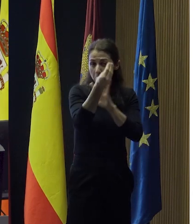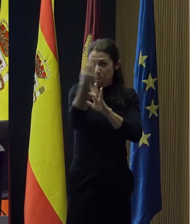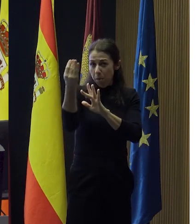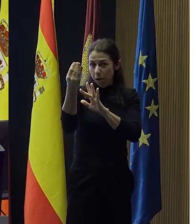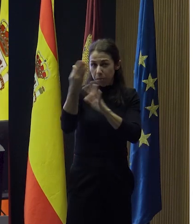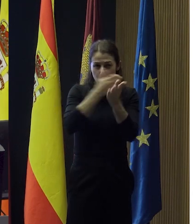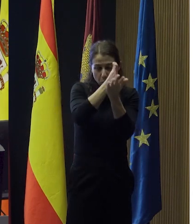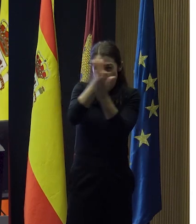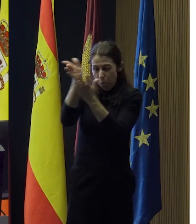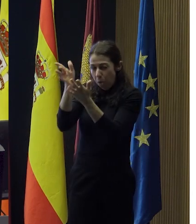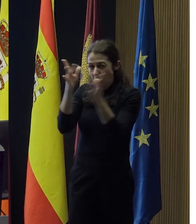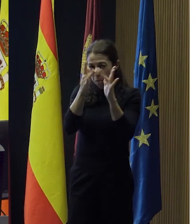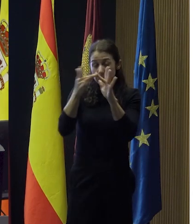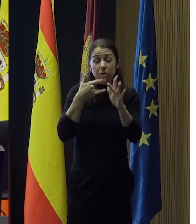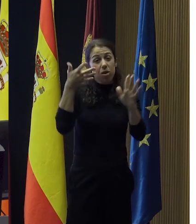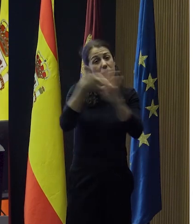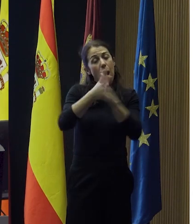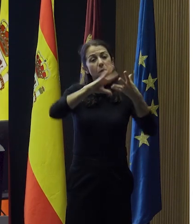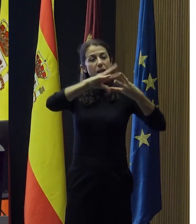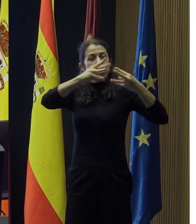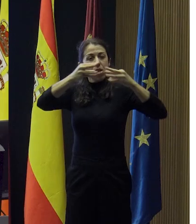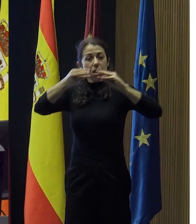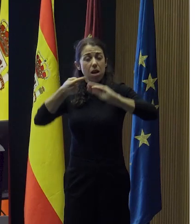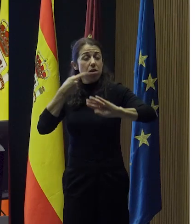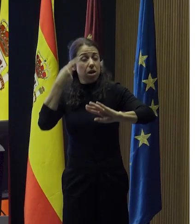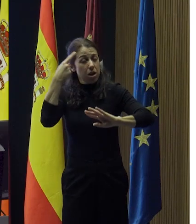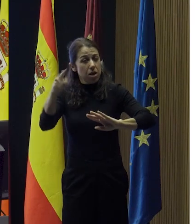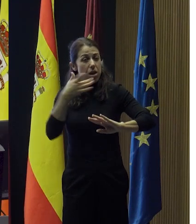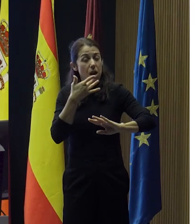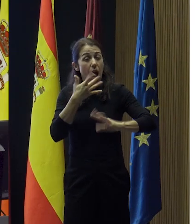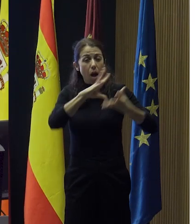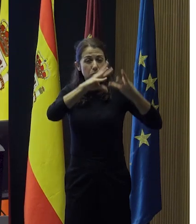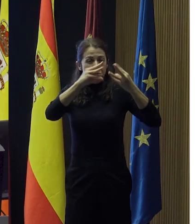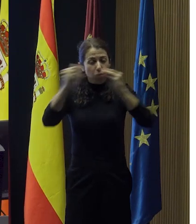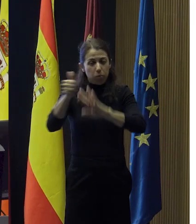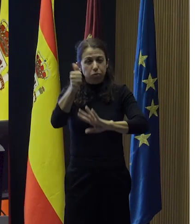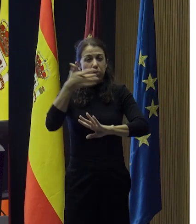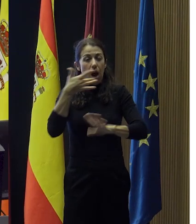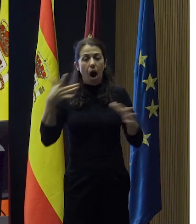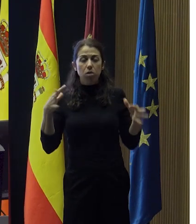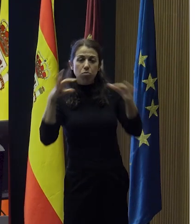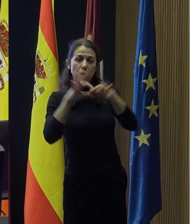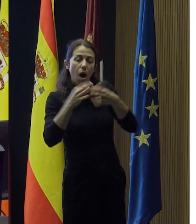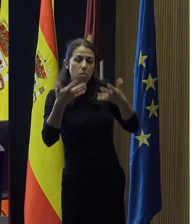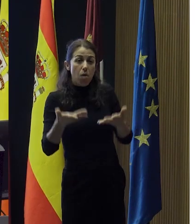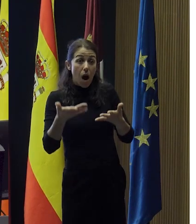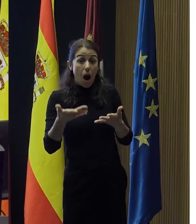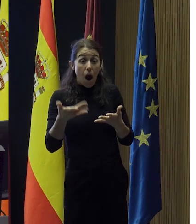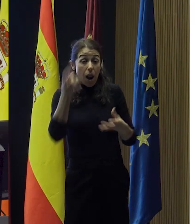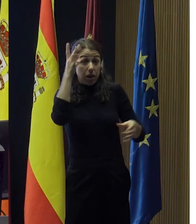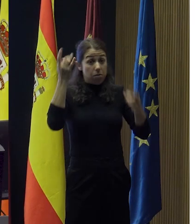es lo que llamamos plasticidad sináptica. ¿Qué ocurre? Que ese aumentar la plasticidad sináptica va asociado a las tareas que